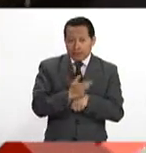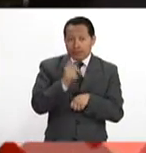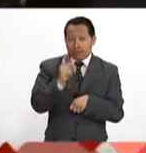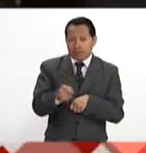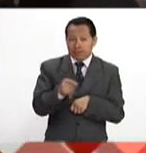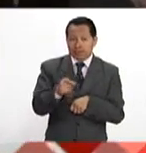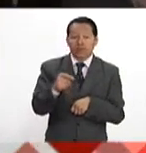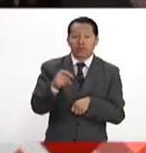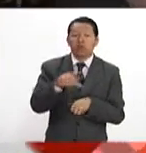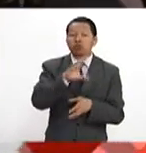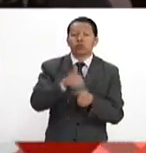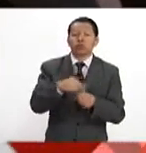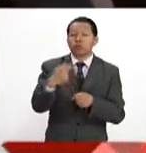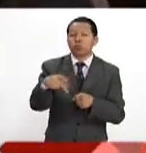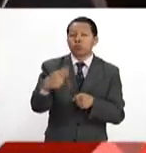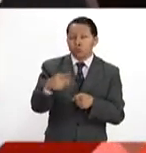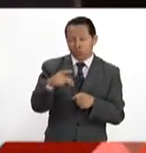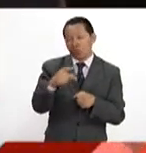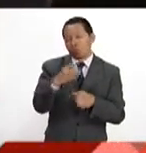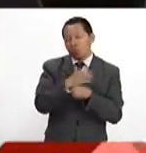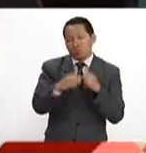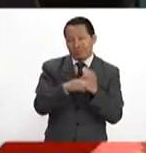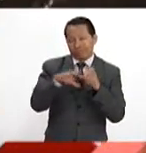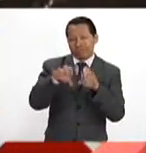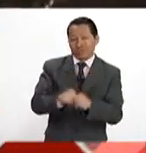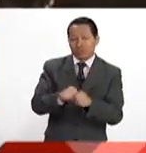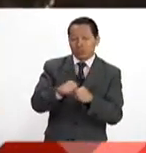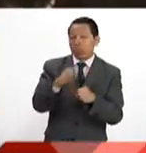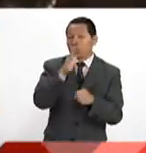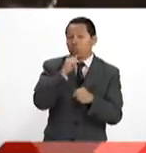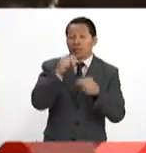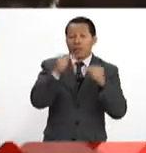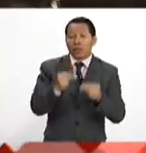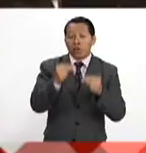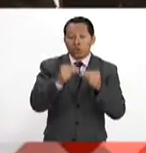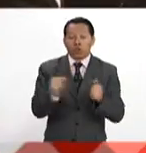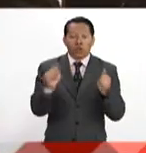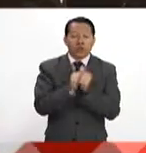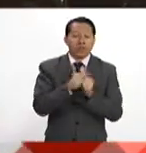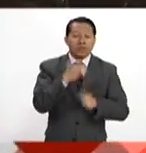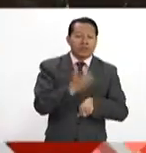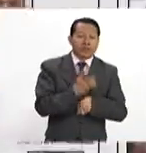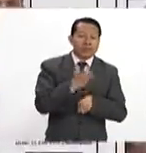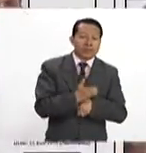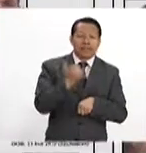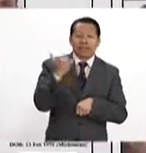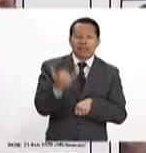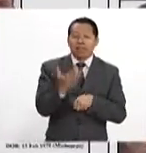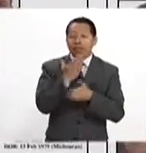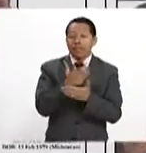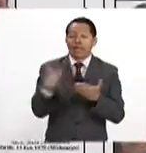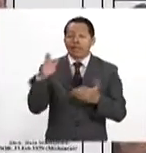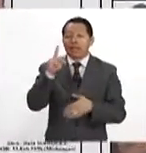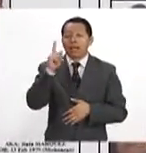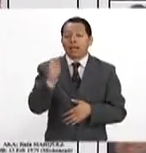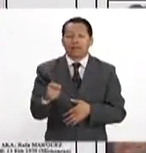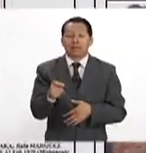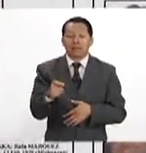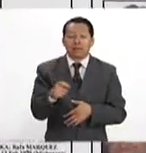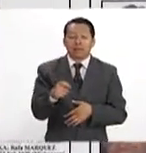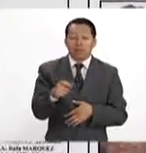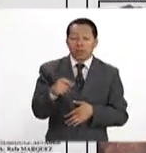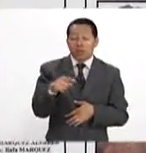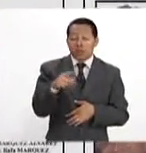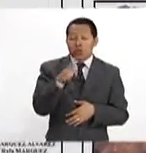les congelaron los bienes, se les prohibió hacer negocios con ciudadanos estadounidenses. Además, ninguno